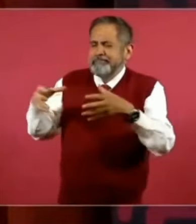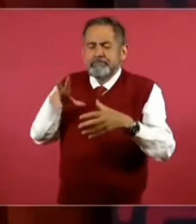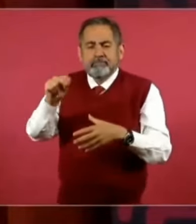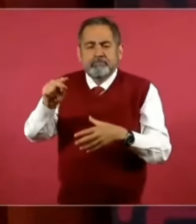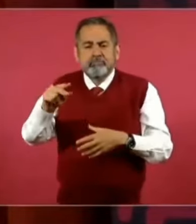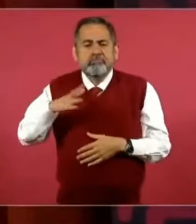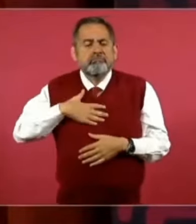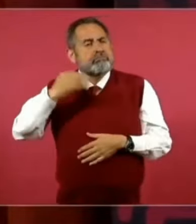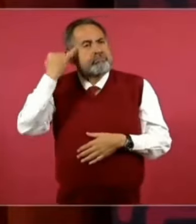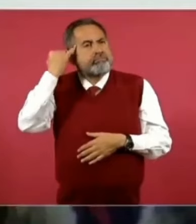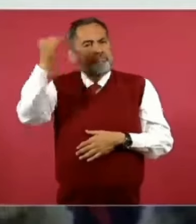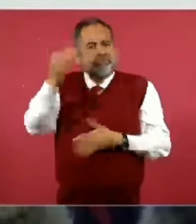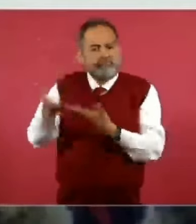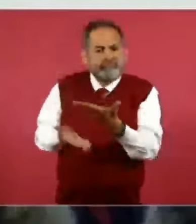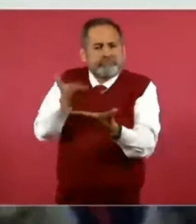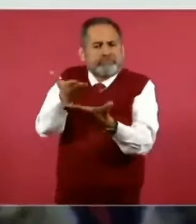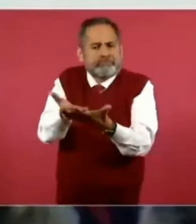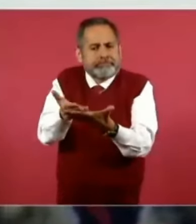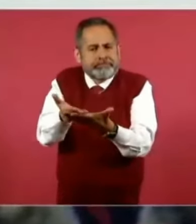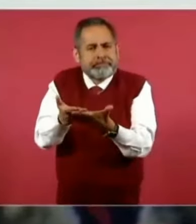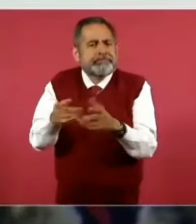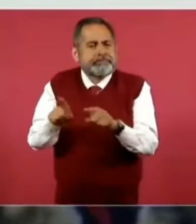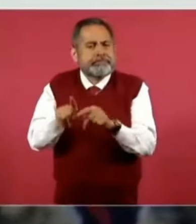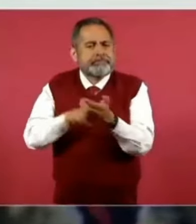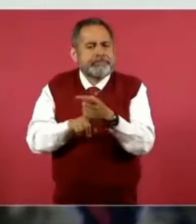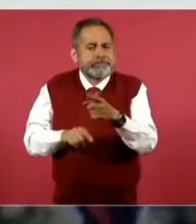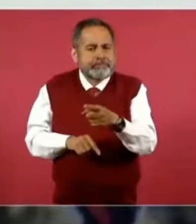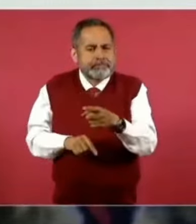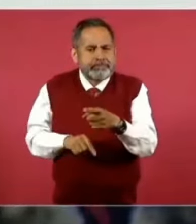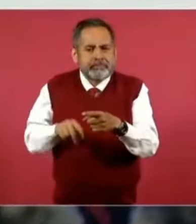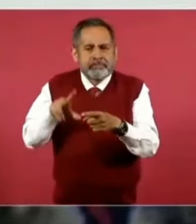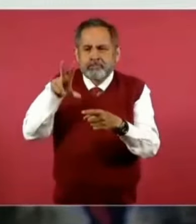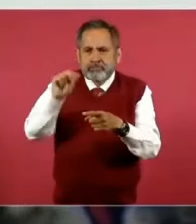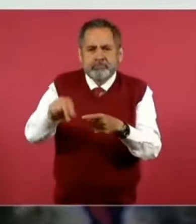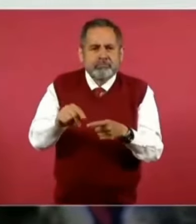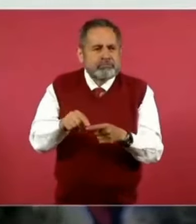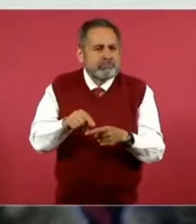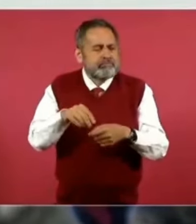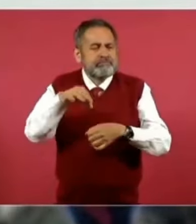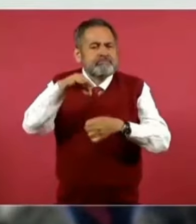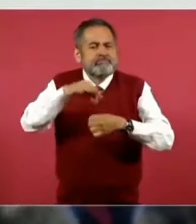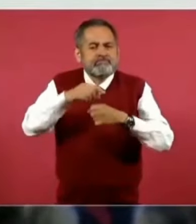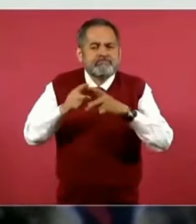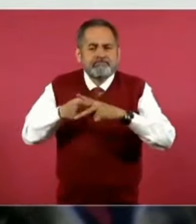mi propuesta es que no haya plurinominal